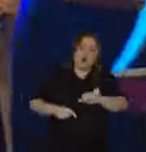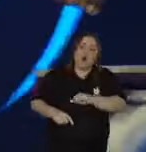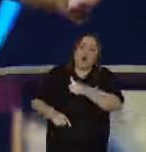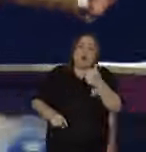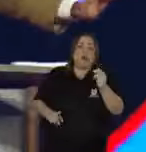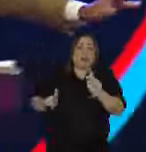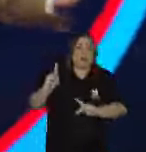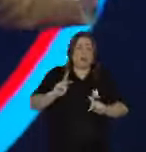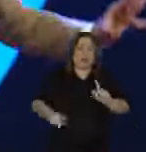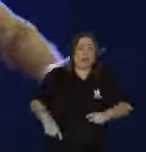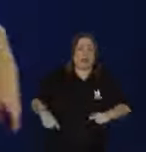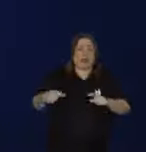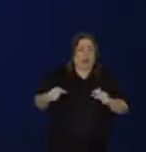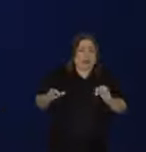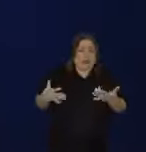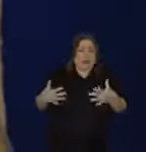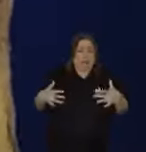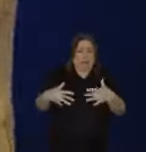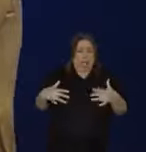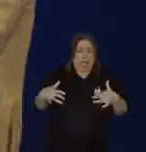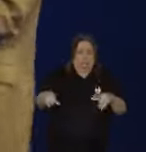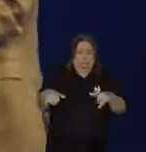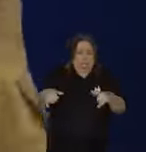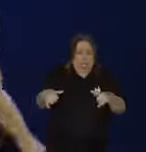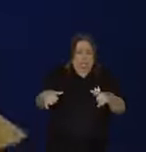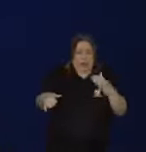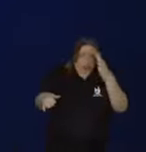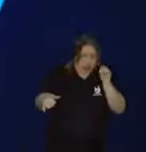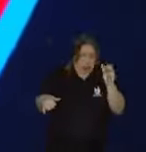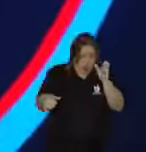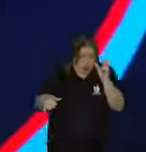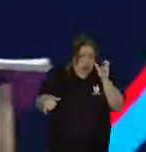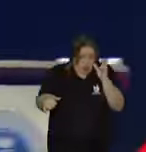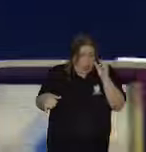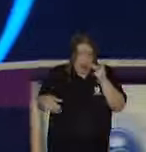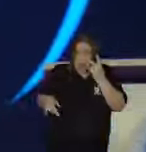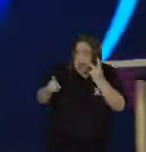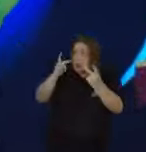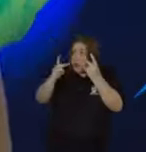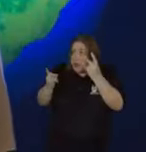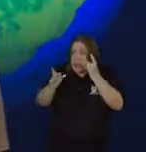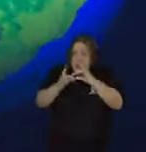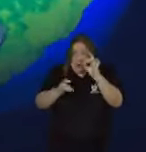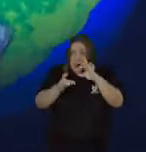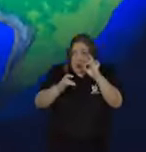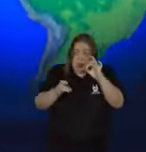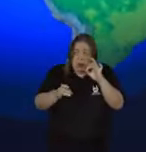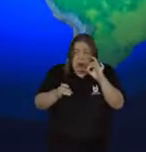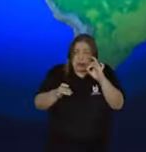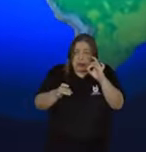atemorizados, con pánico. Esto es el diablo. Y ven demonios por todas partes.